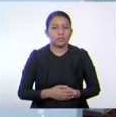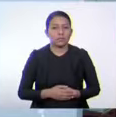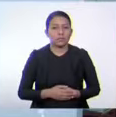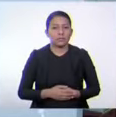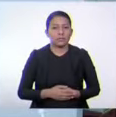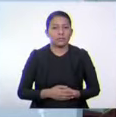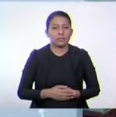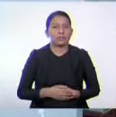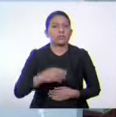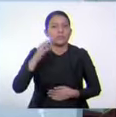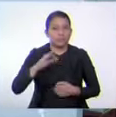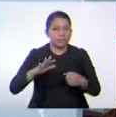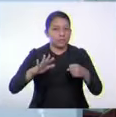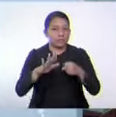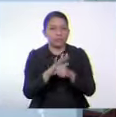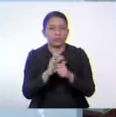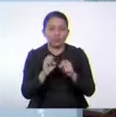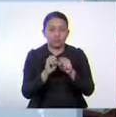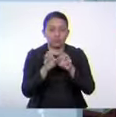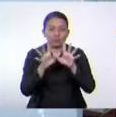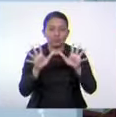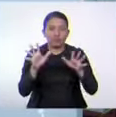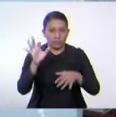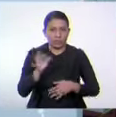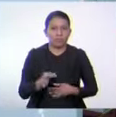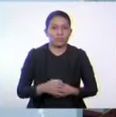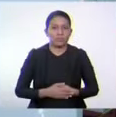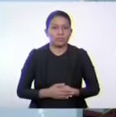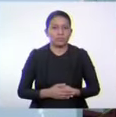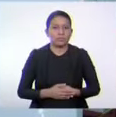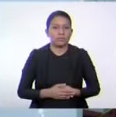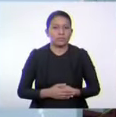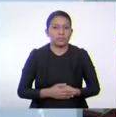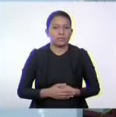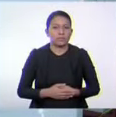todos sus enlaces simples, ¿sí?